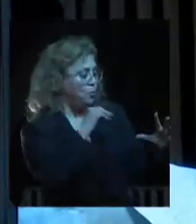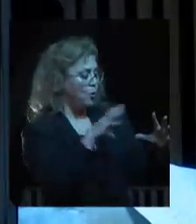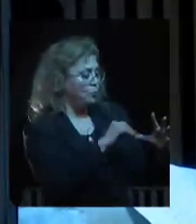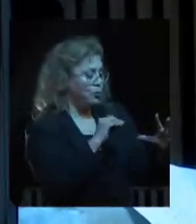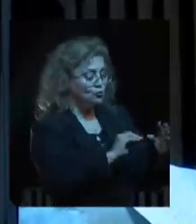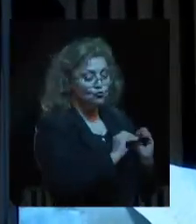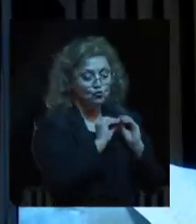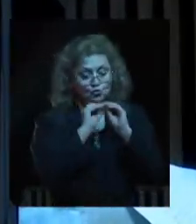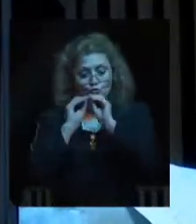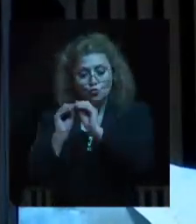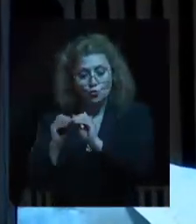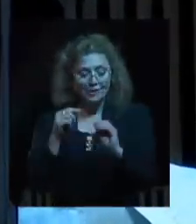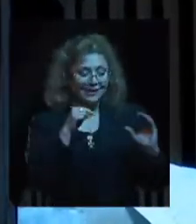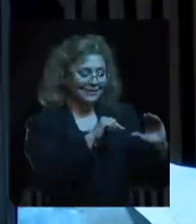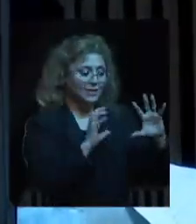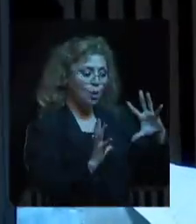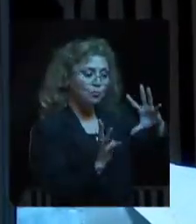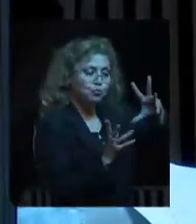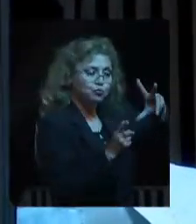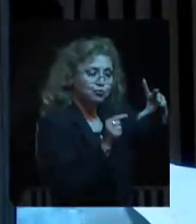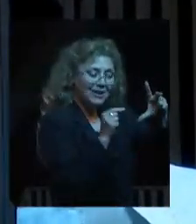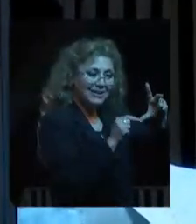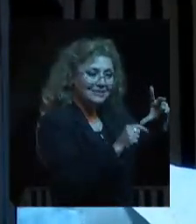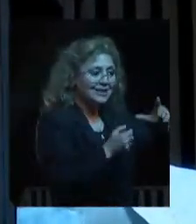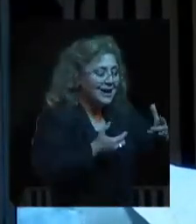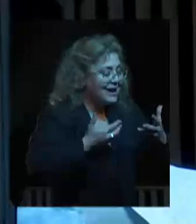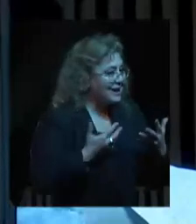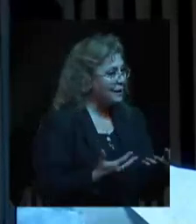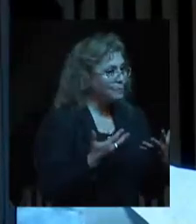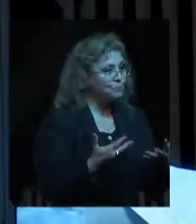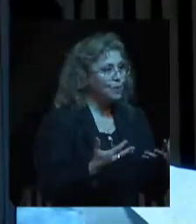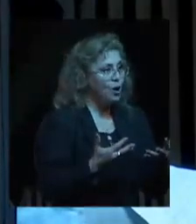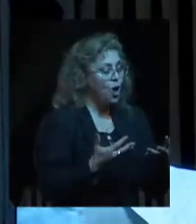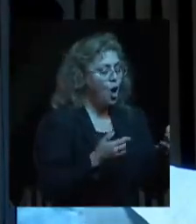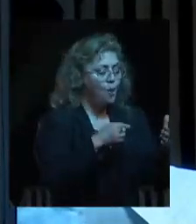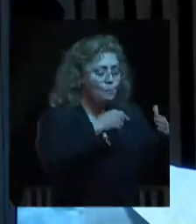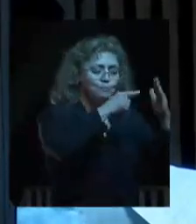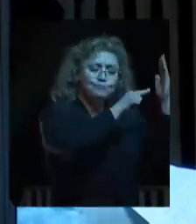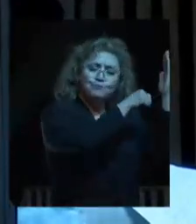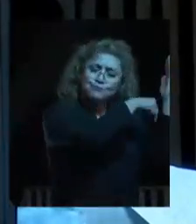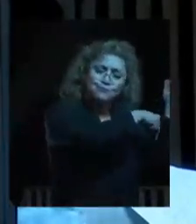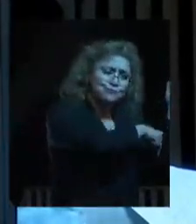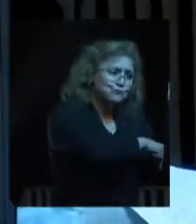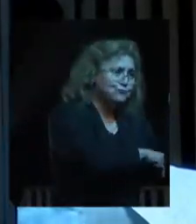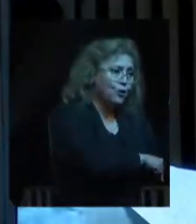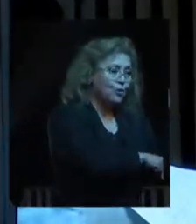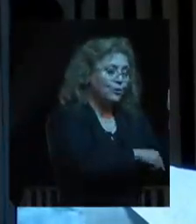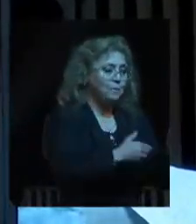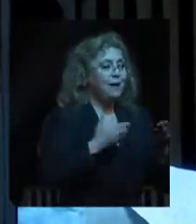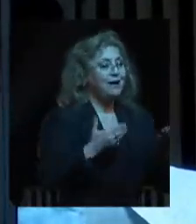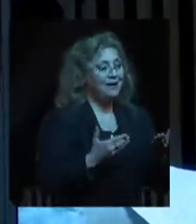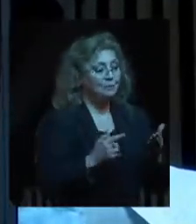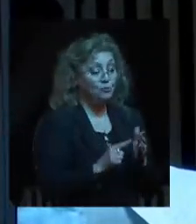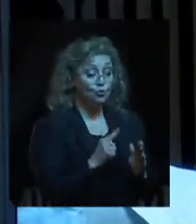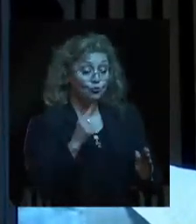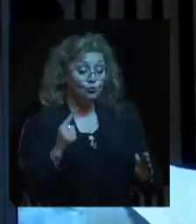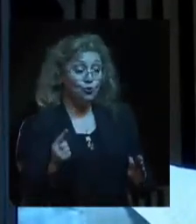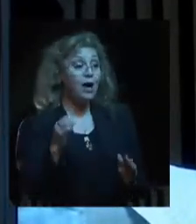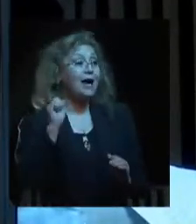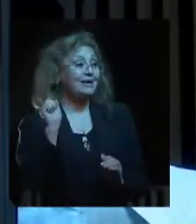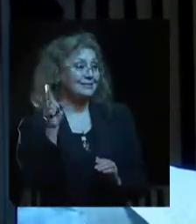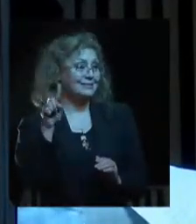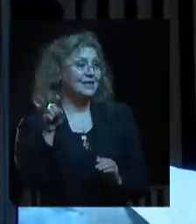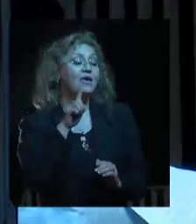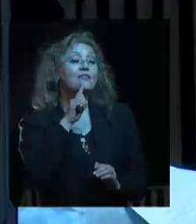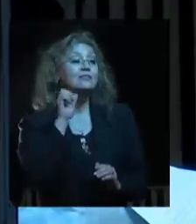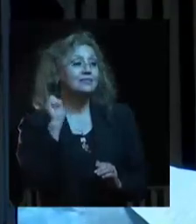la Tierra es un pozo de gravedad mucho más profundo que la gravedad que tiene un asteroide.